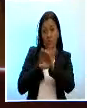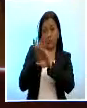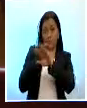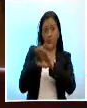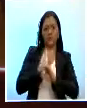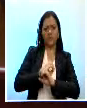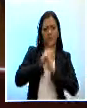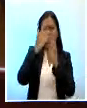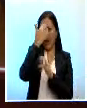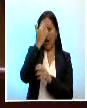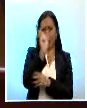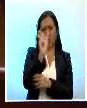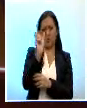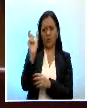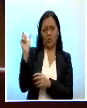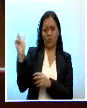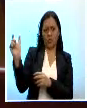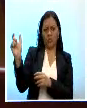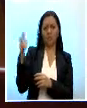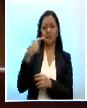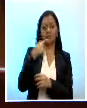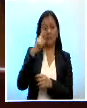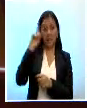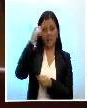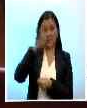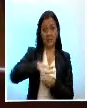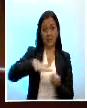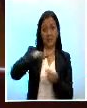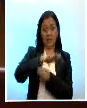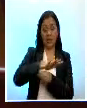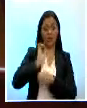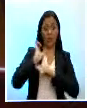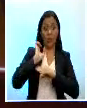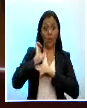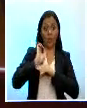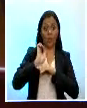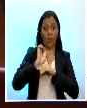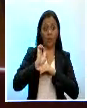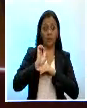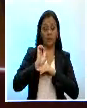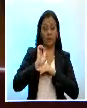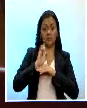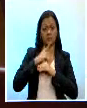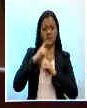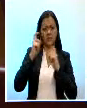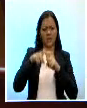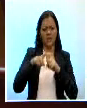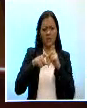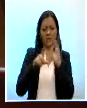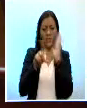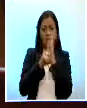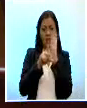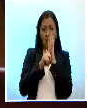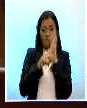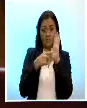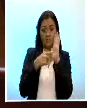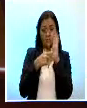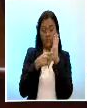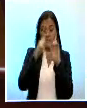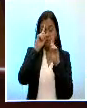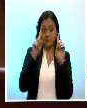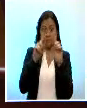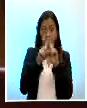claros argumentos. El Estado ecuatoriano, por ley y de acuerdo al